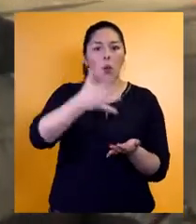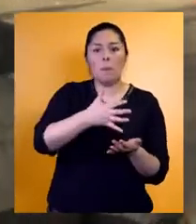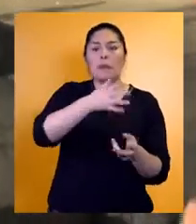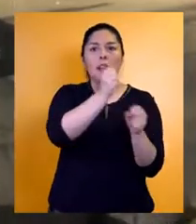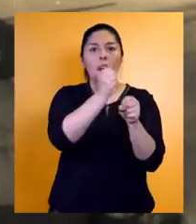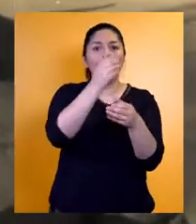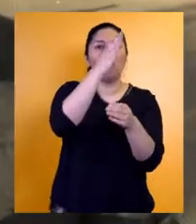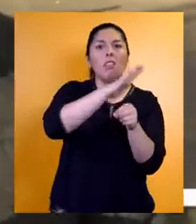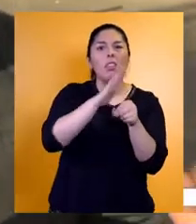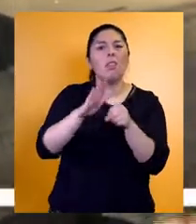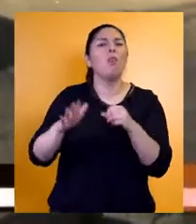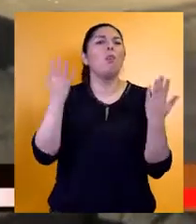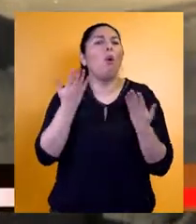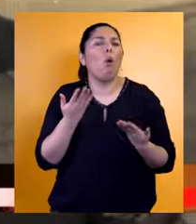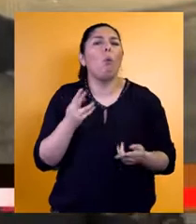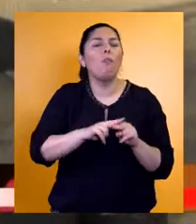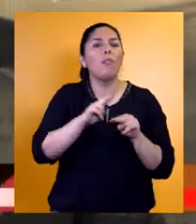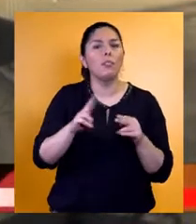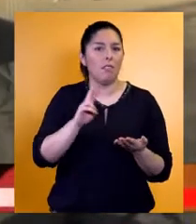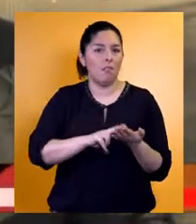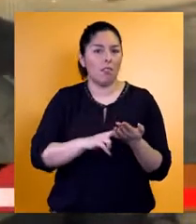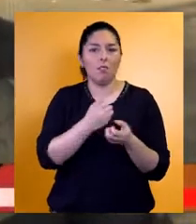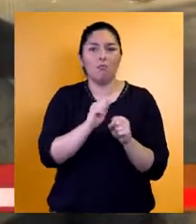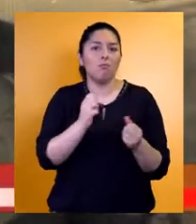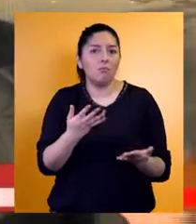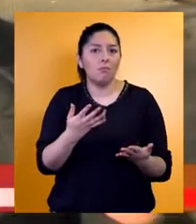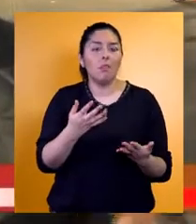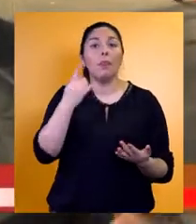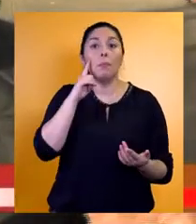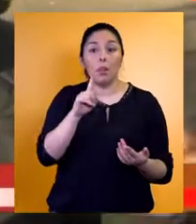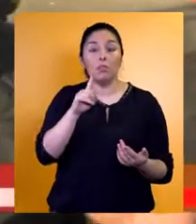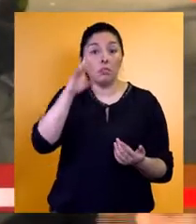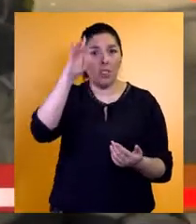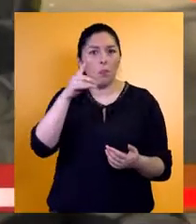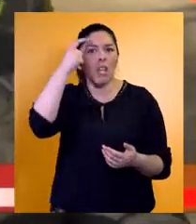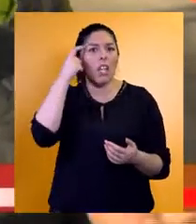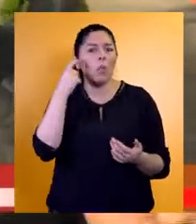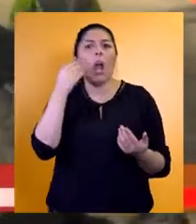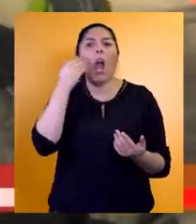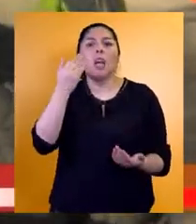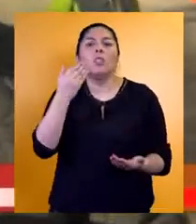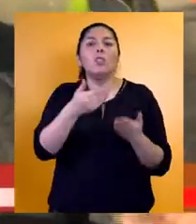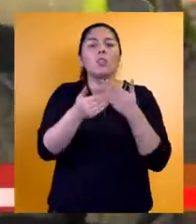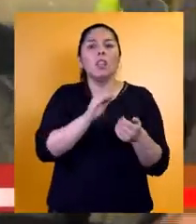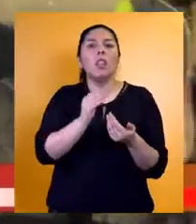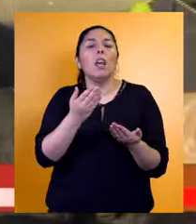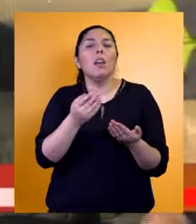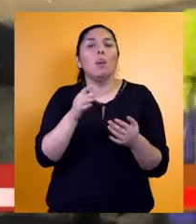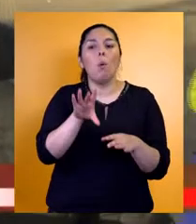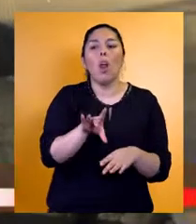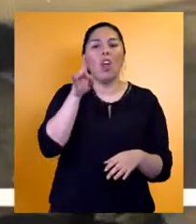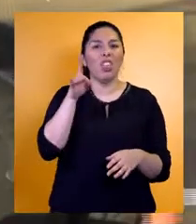trabajadores de ANA a sus casas. Entonces, no es raro que en esta oportunidad también lo están utilizando, porque países como Perú, que están